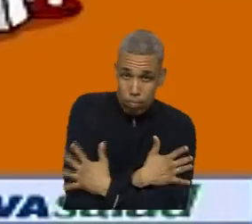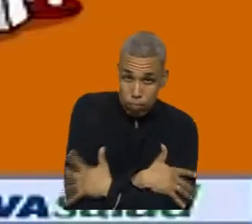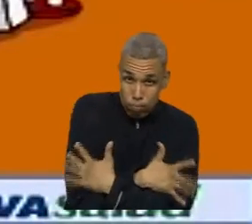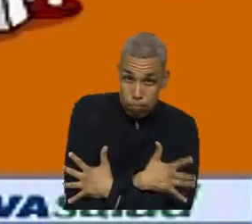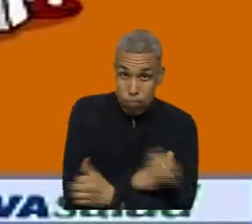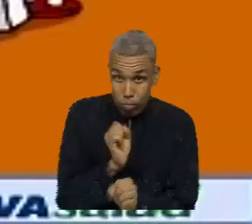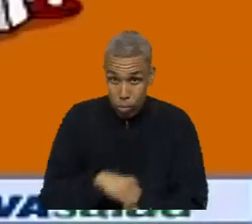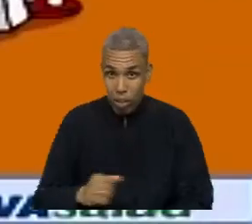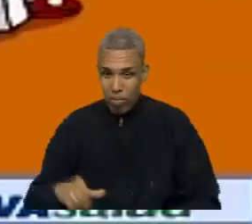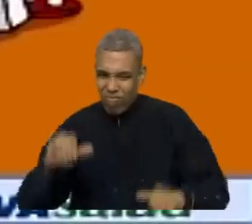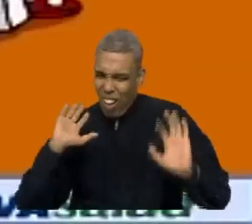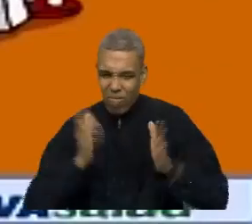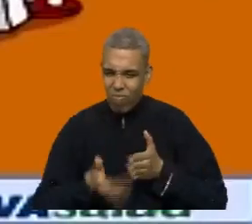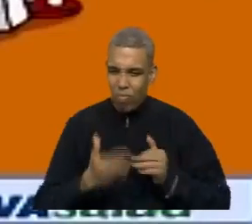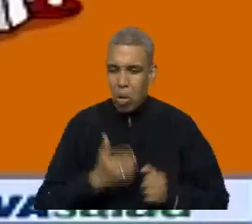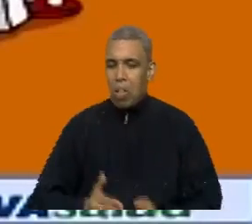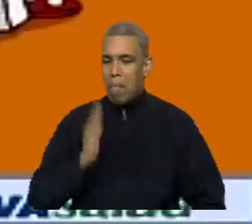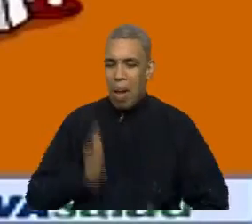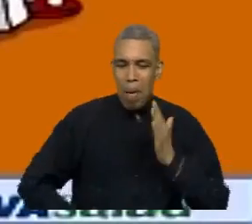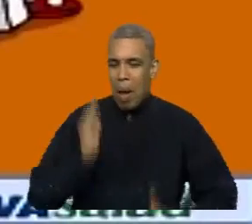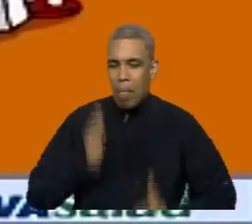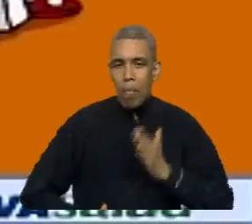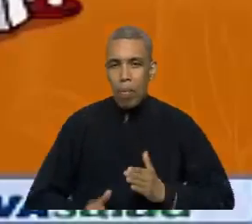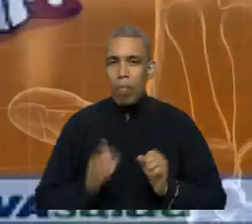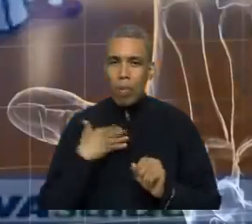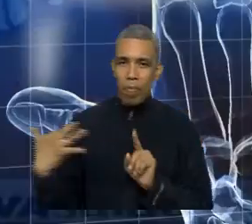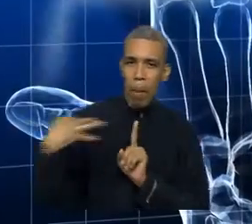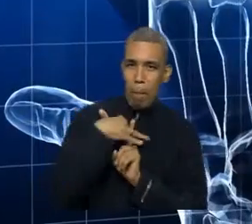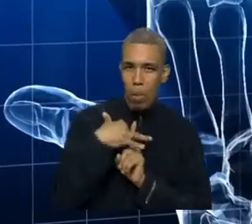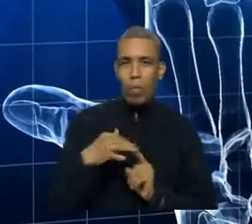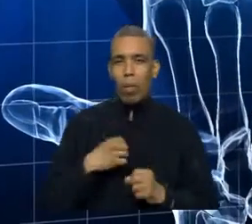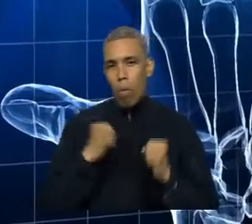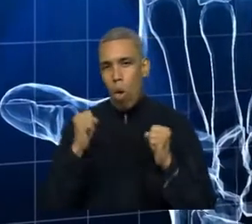también pueden influir desencadenando o empeorando.